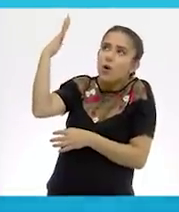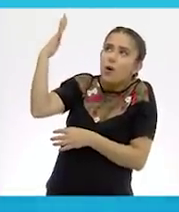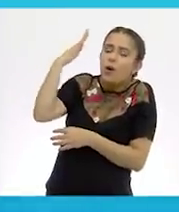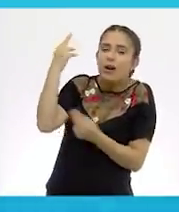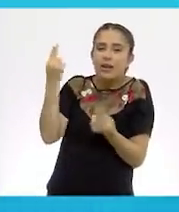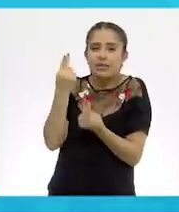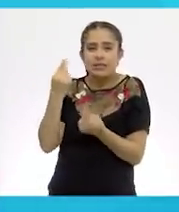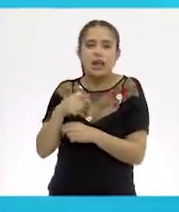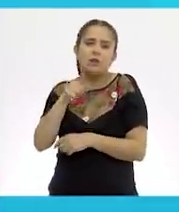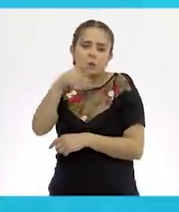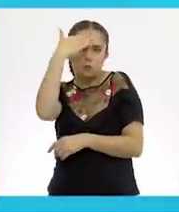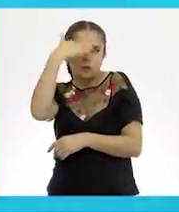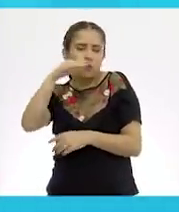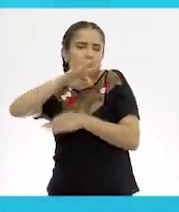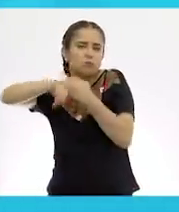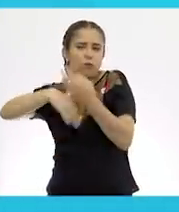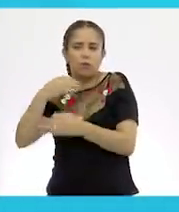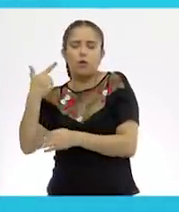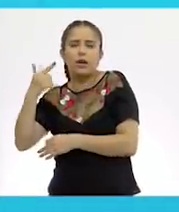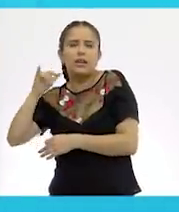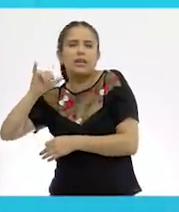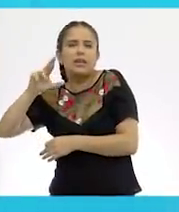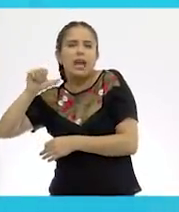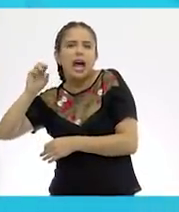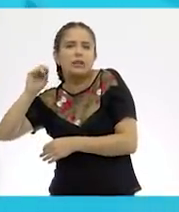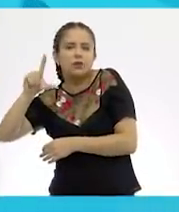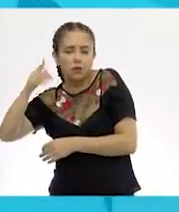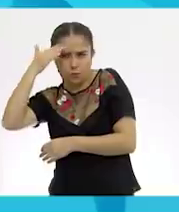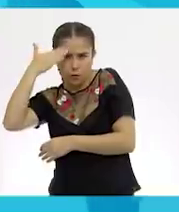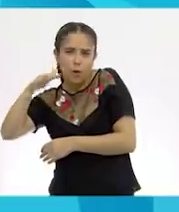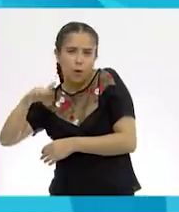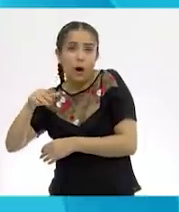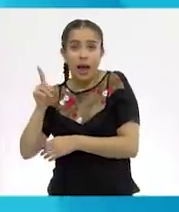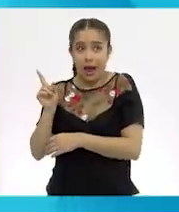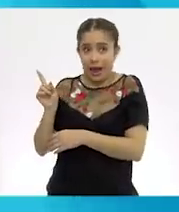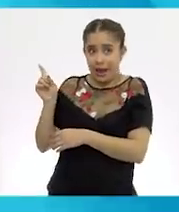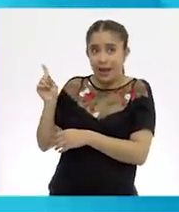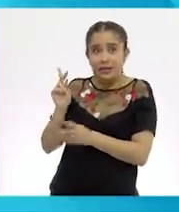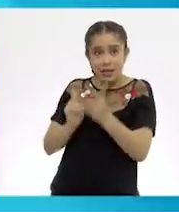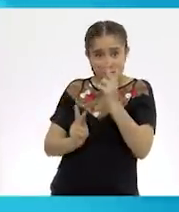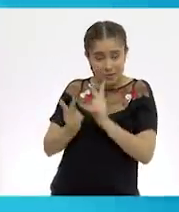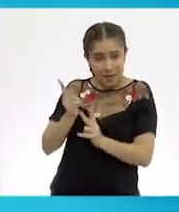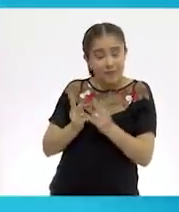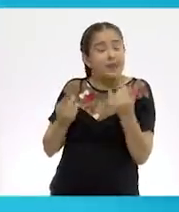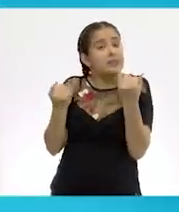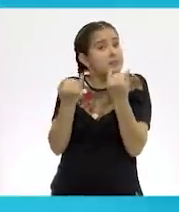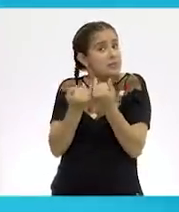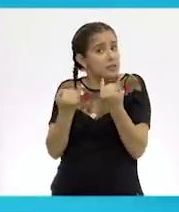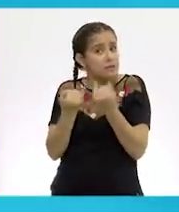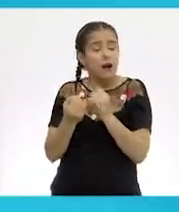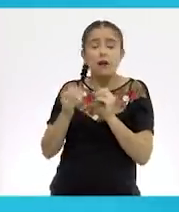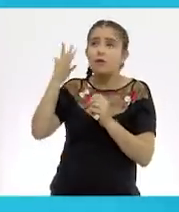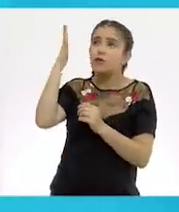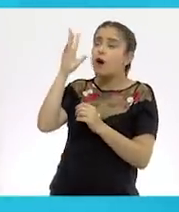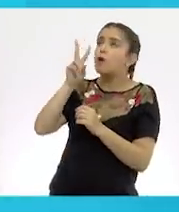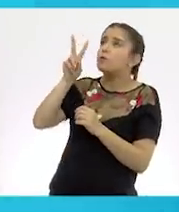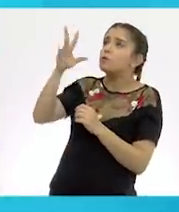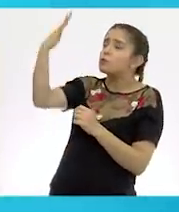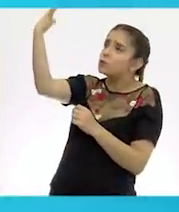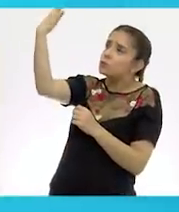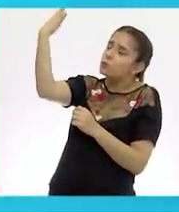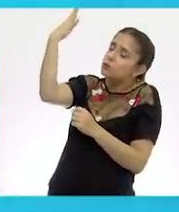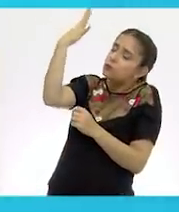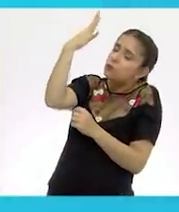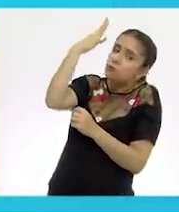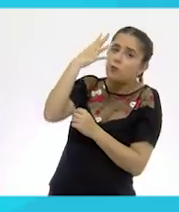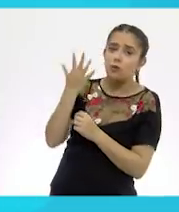esta planta, cuando la encuentren en el campo, si la observan, se van a dar cuenta que también está dirigida hacia donde está el rayo del sol. ¿Cómo